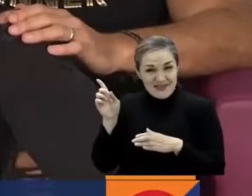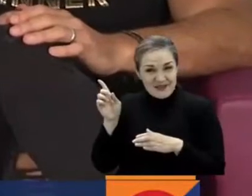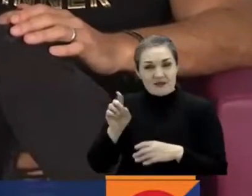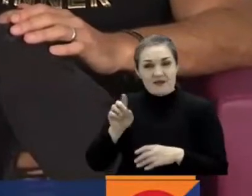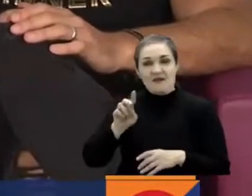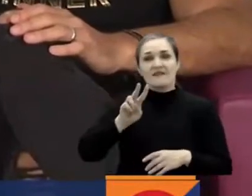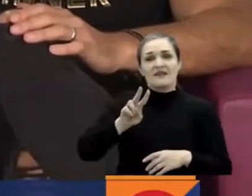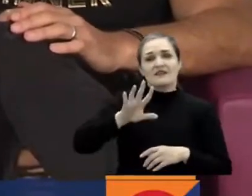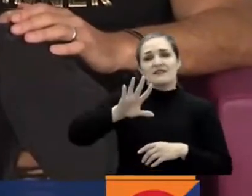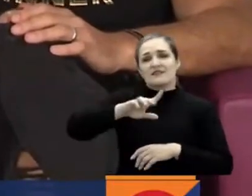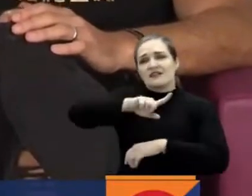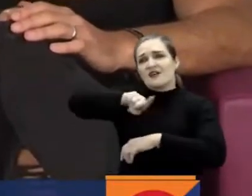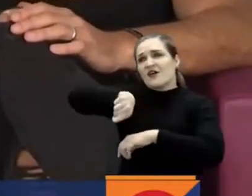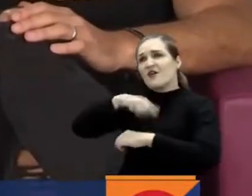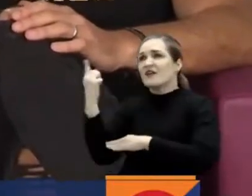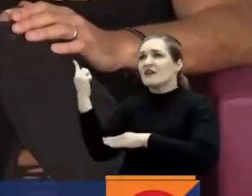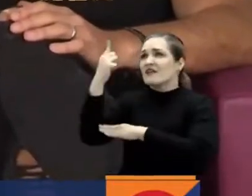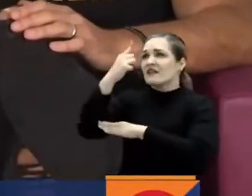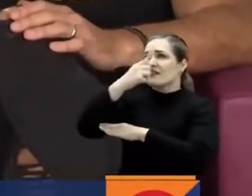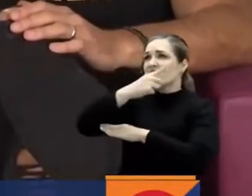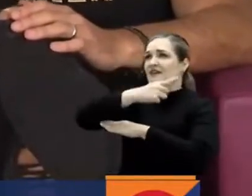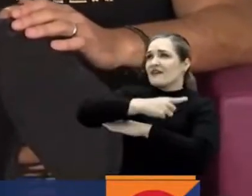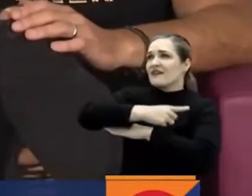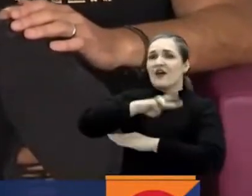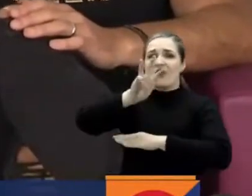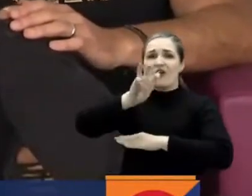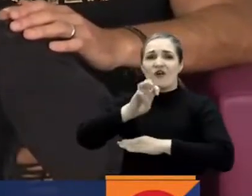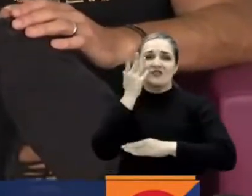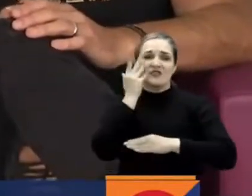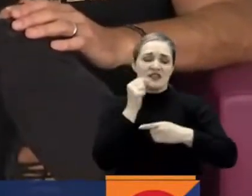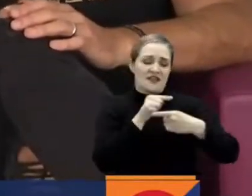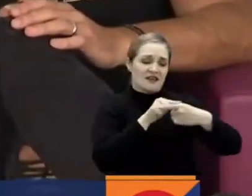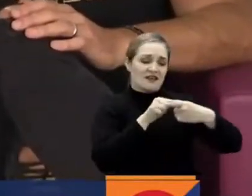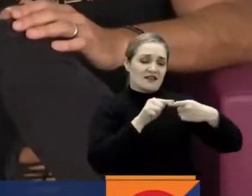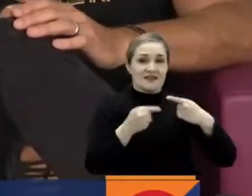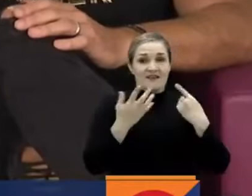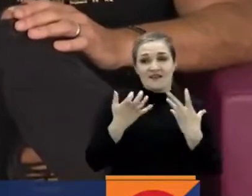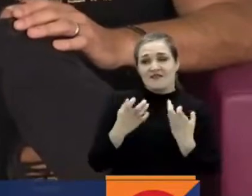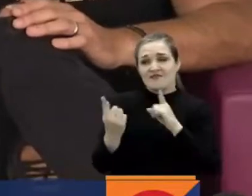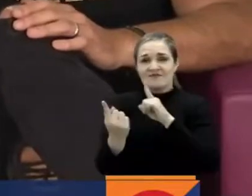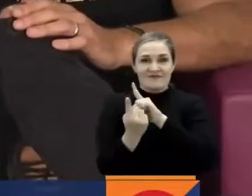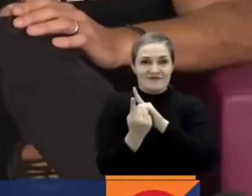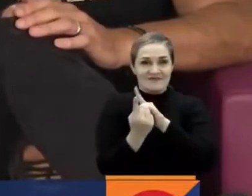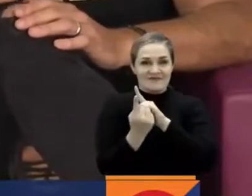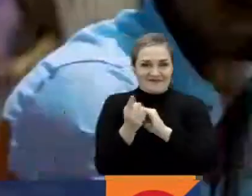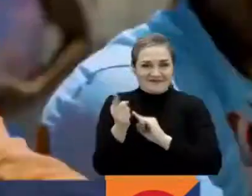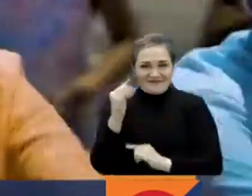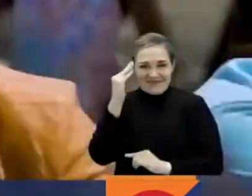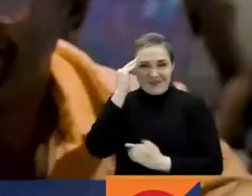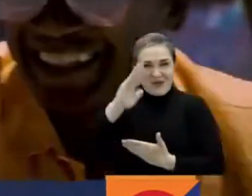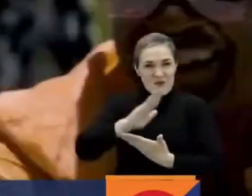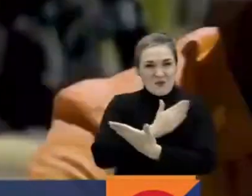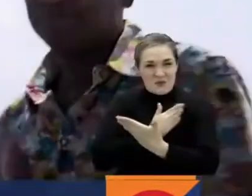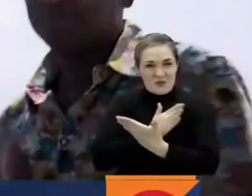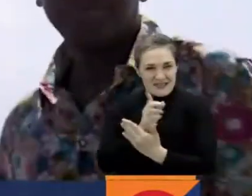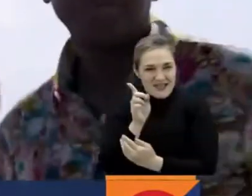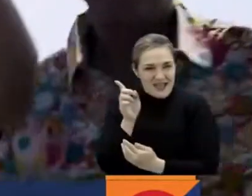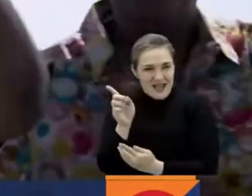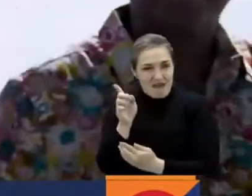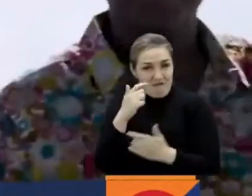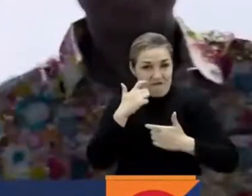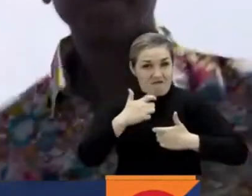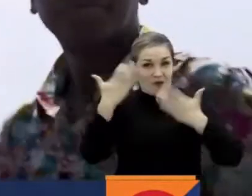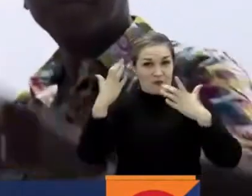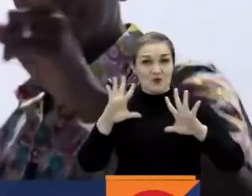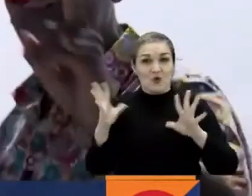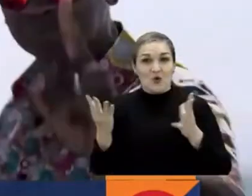día, vida mía. 8 días a la semana, si te da la gana. De entre las palmeras, la arena y el profundo